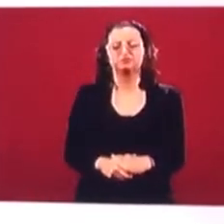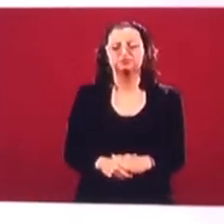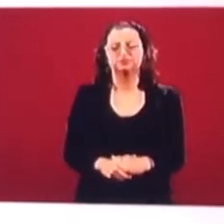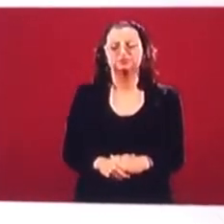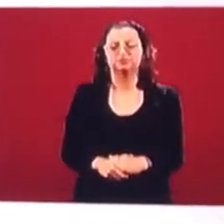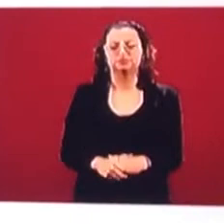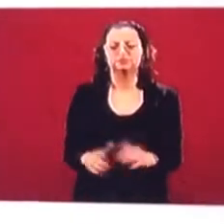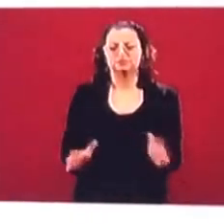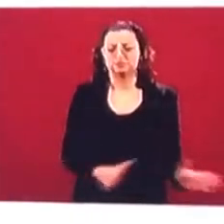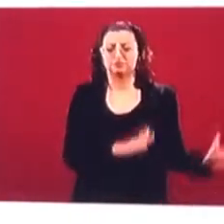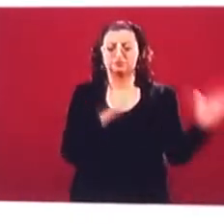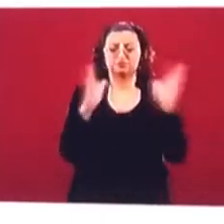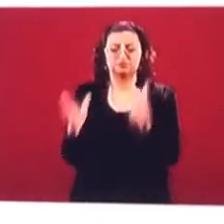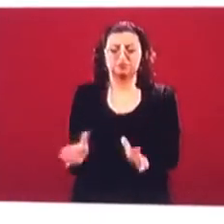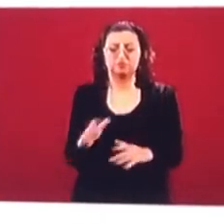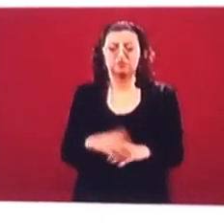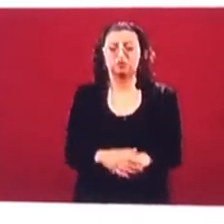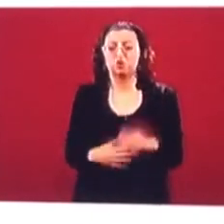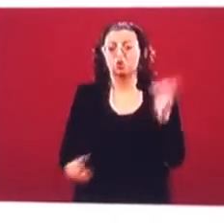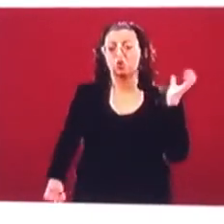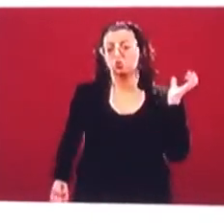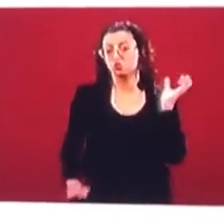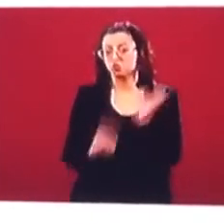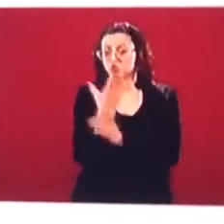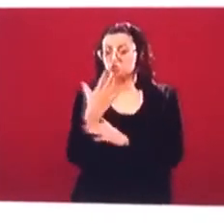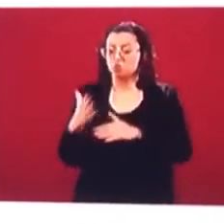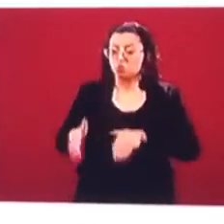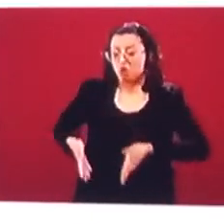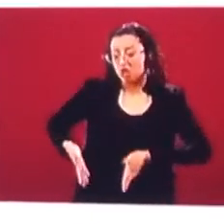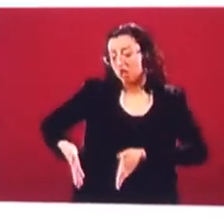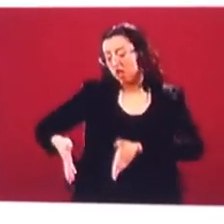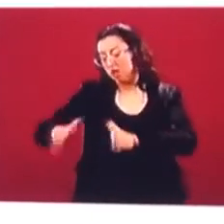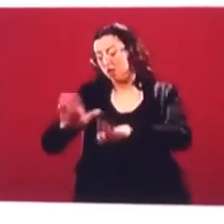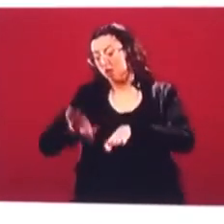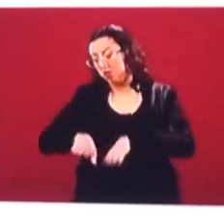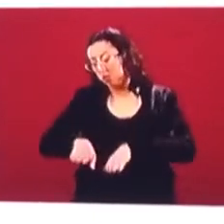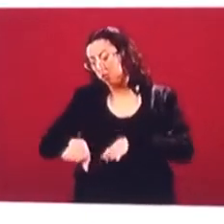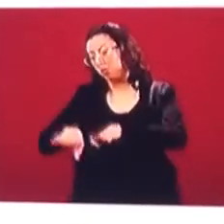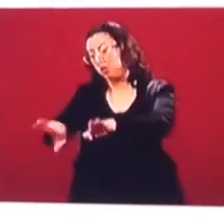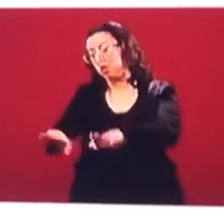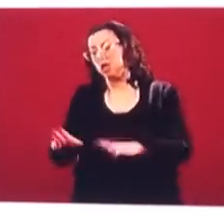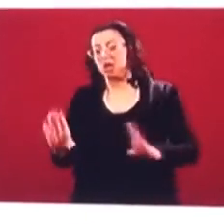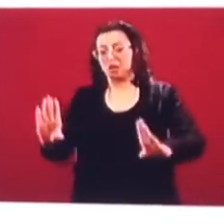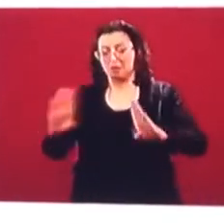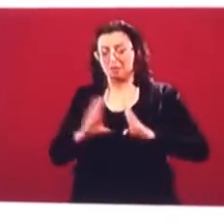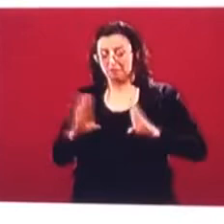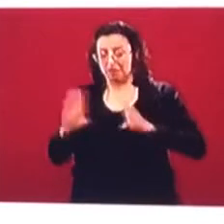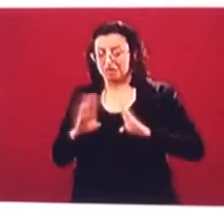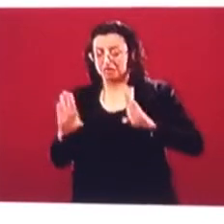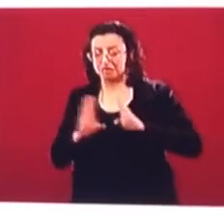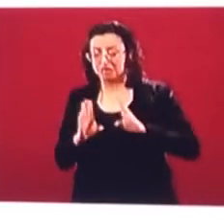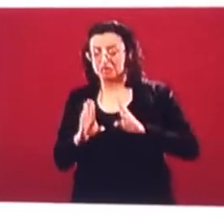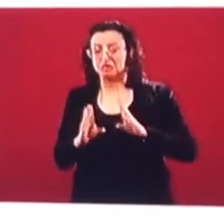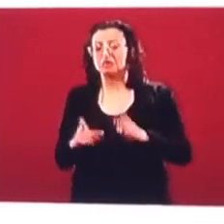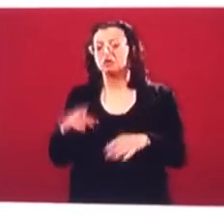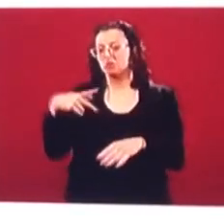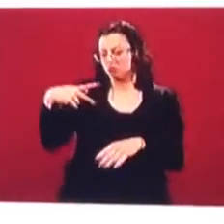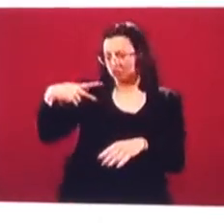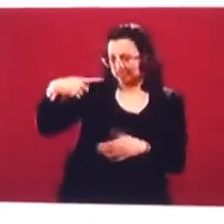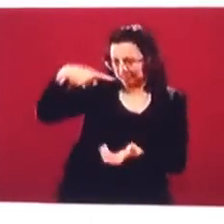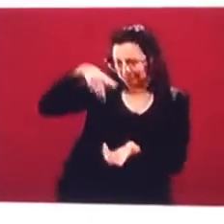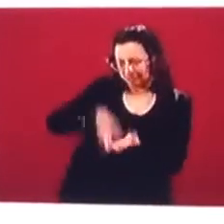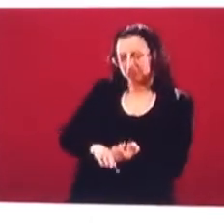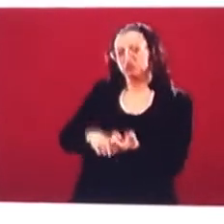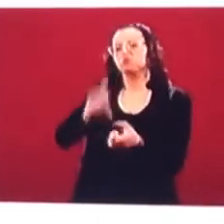estudian. Bueno, para ellos, pues hay personas que están haciendo sus grandes negocios. Estos